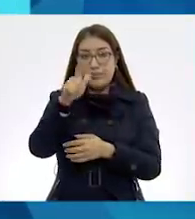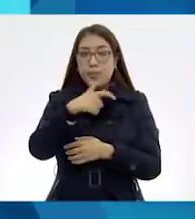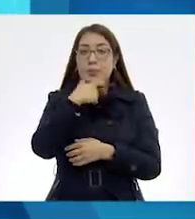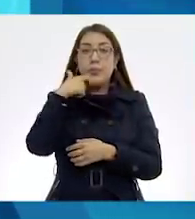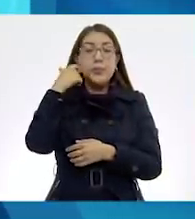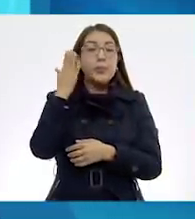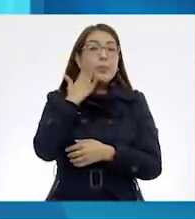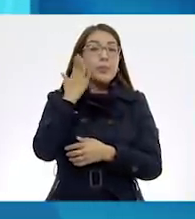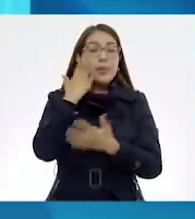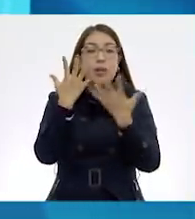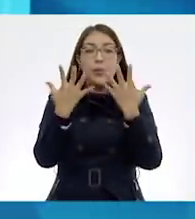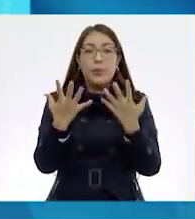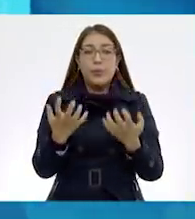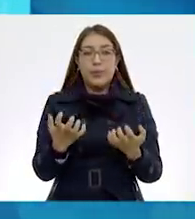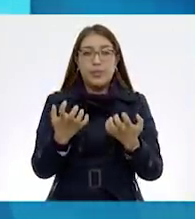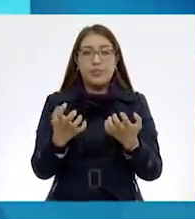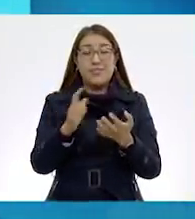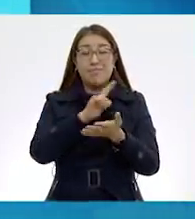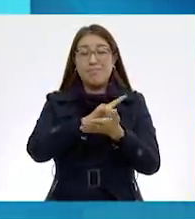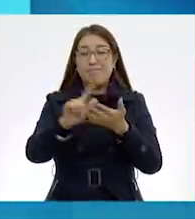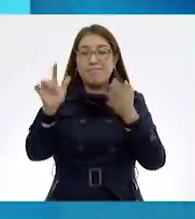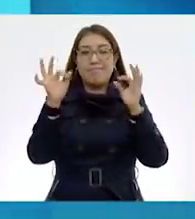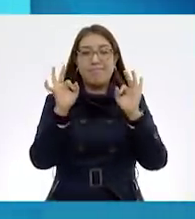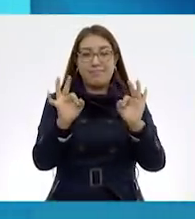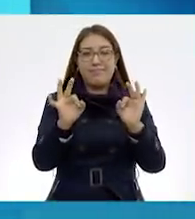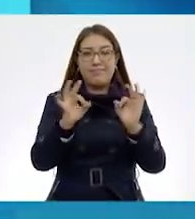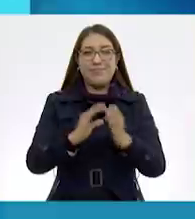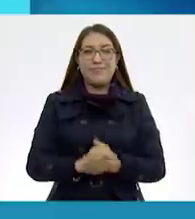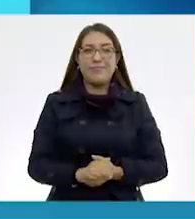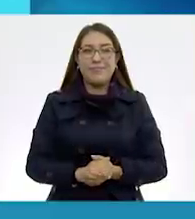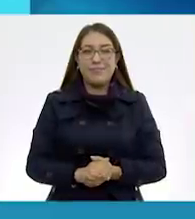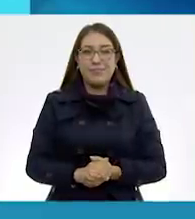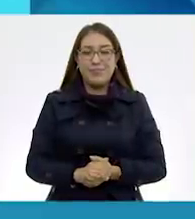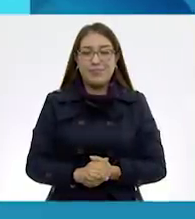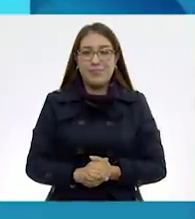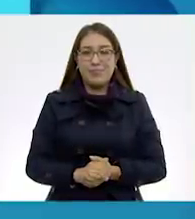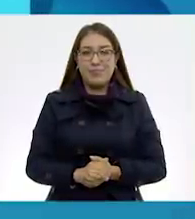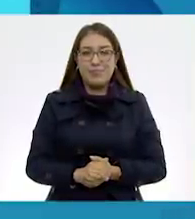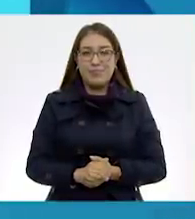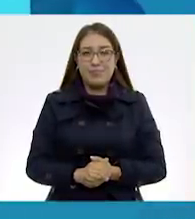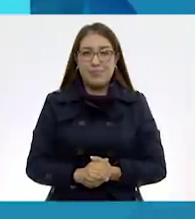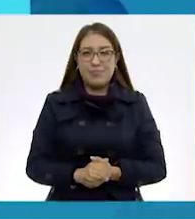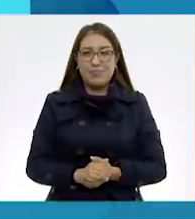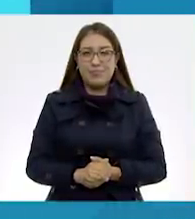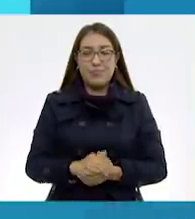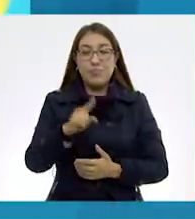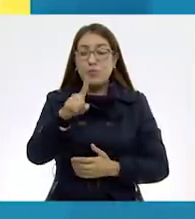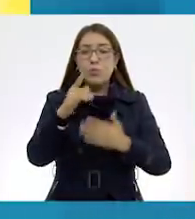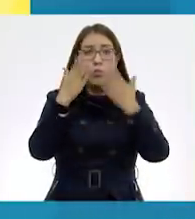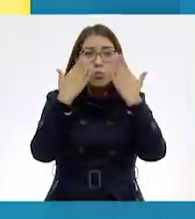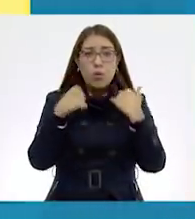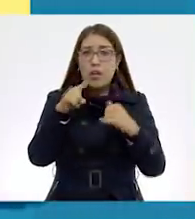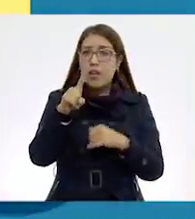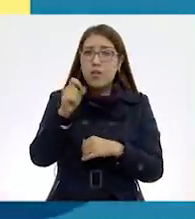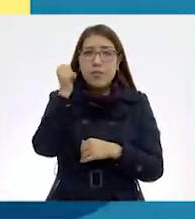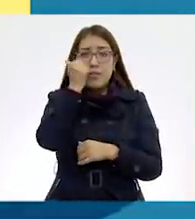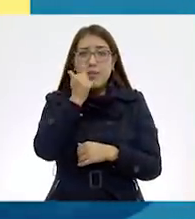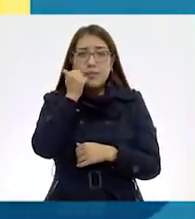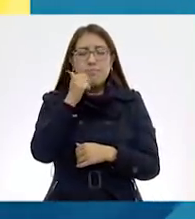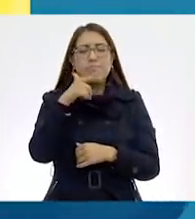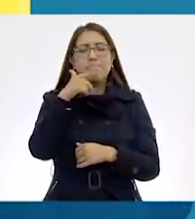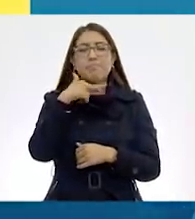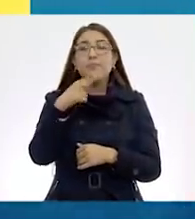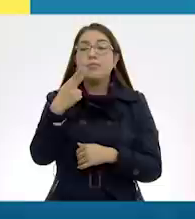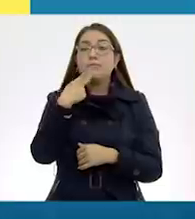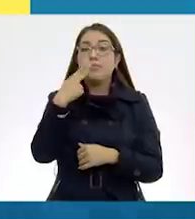Sécalas con una toalla. ¡Y listo! ¡Tus manos están limpias! Si no tienes agua y jabón,